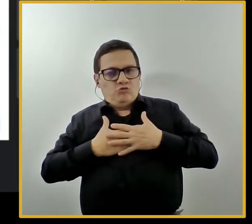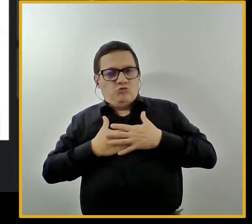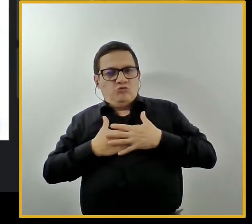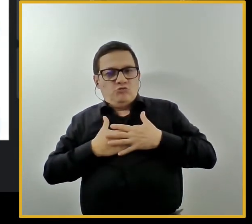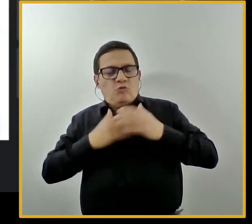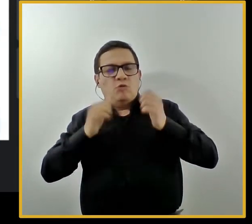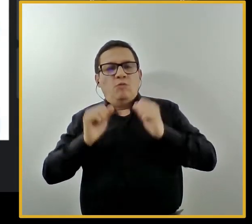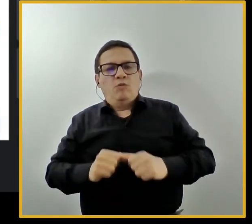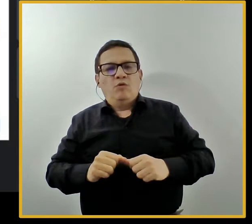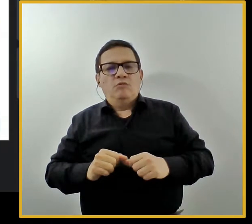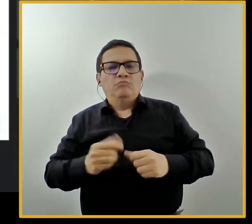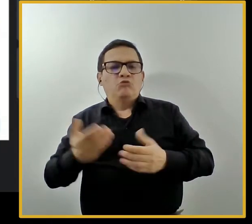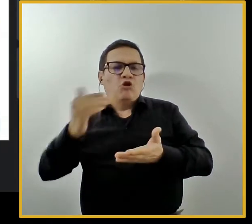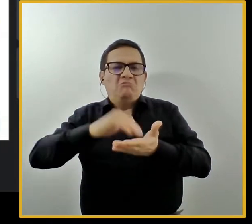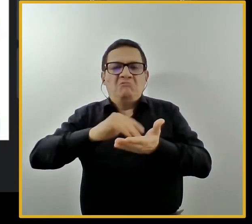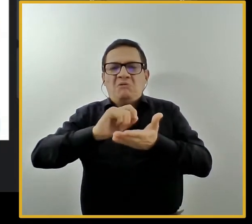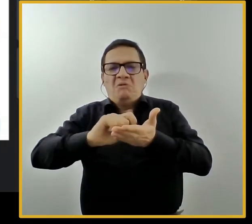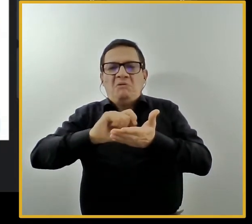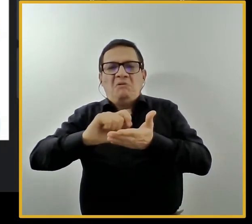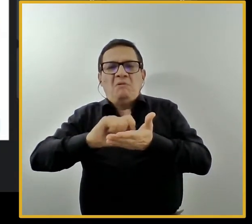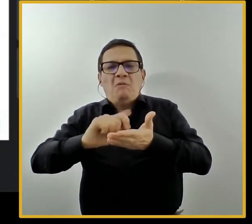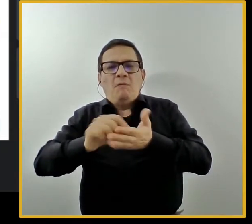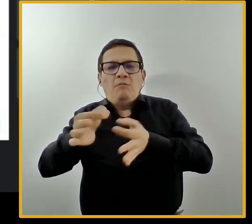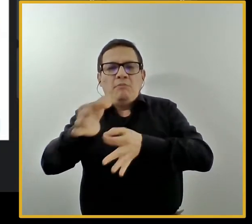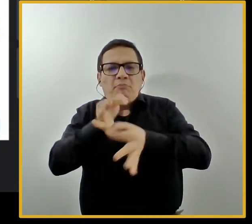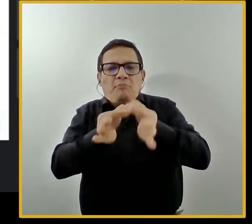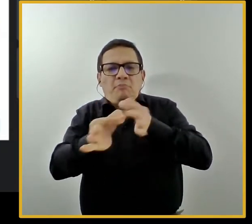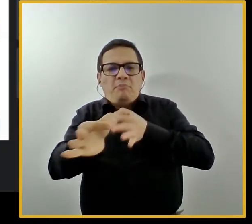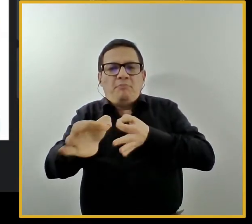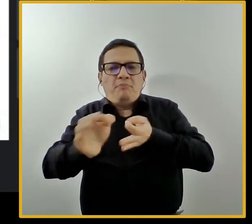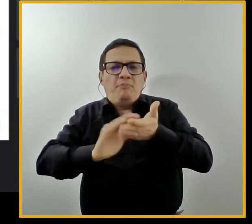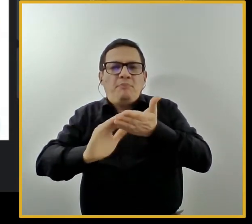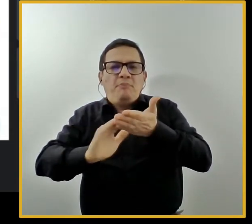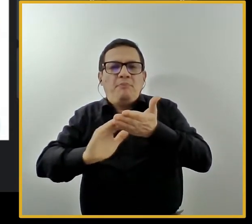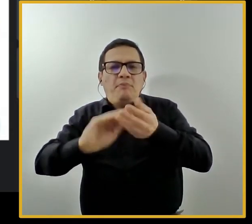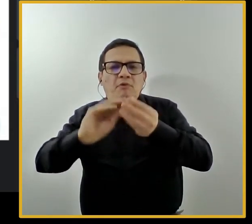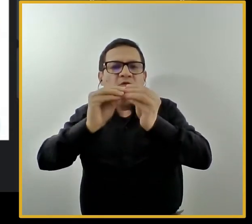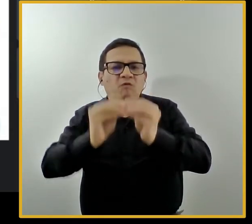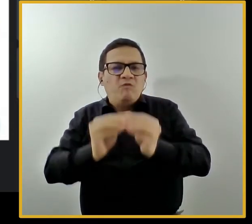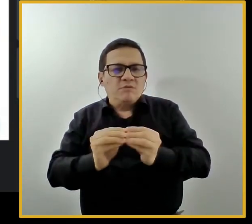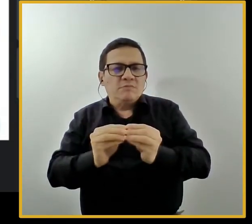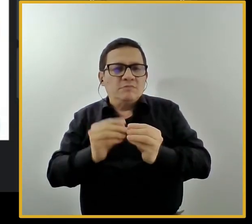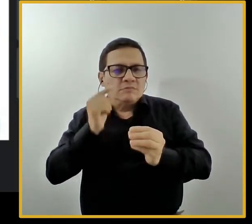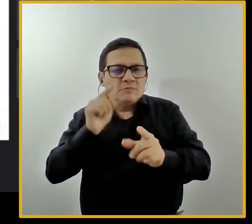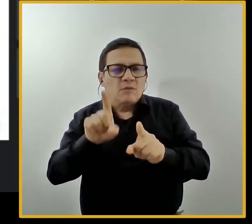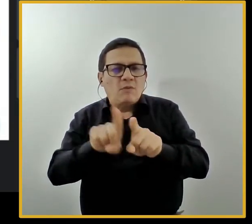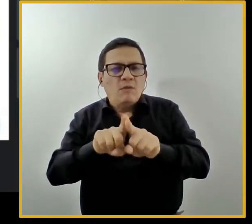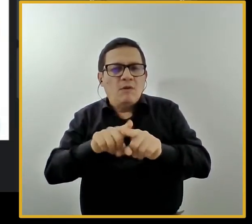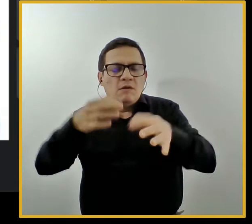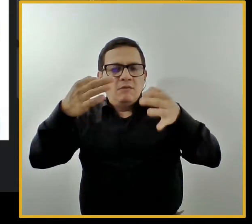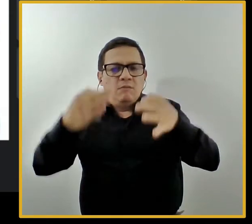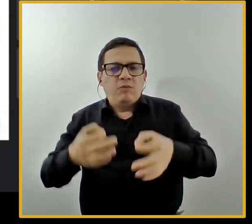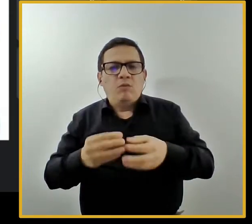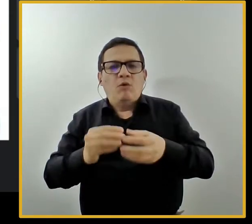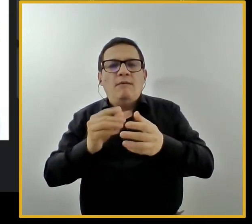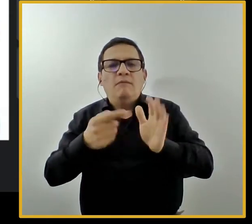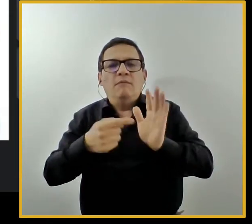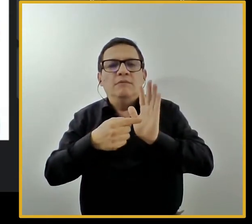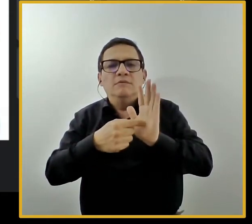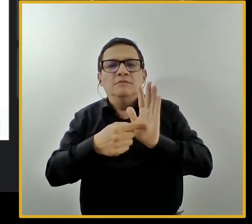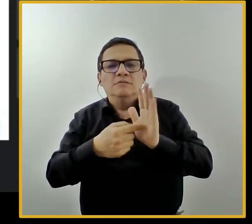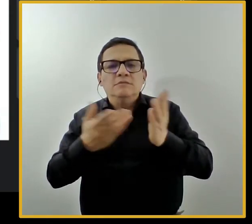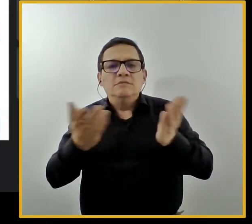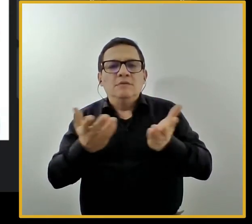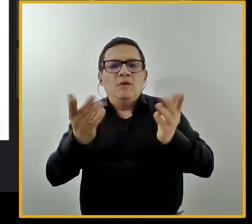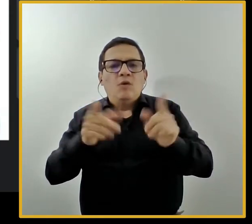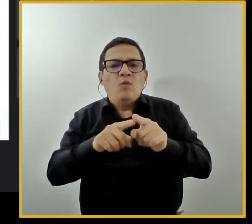esto yo lo puedo reescribir, ¿cierto? De tal forma, pues, que me quede de la siguiente manera,